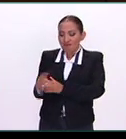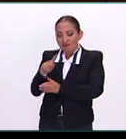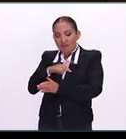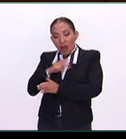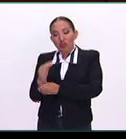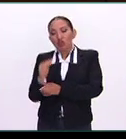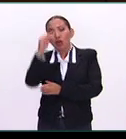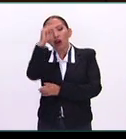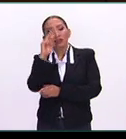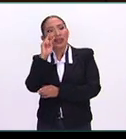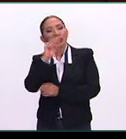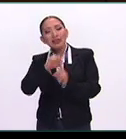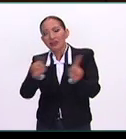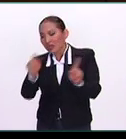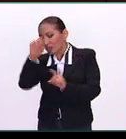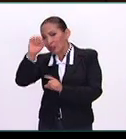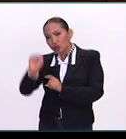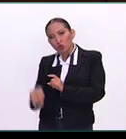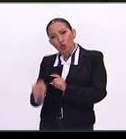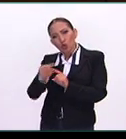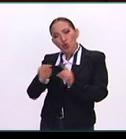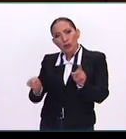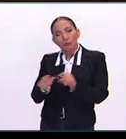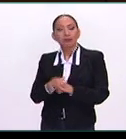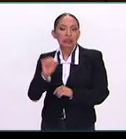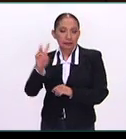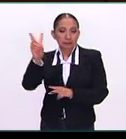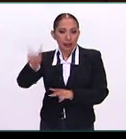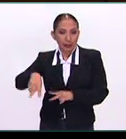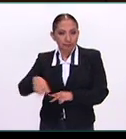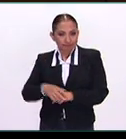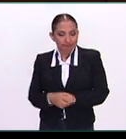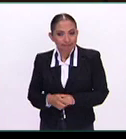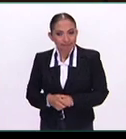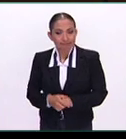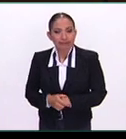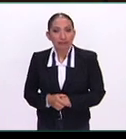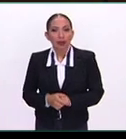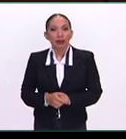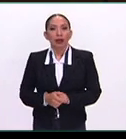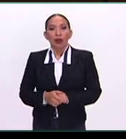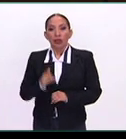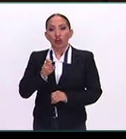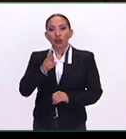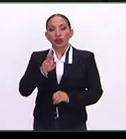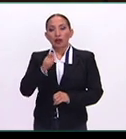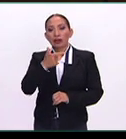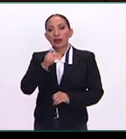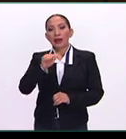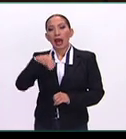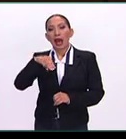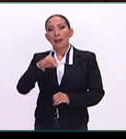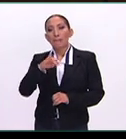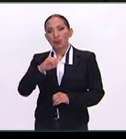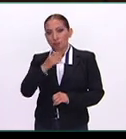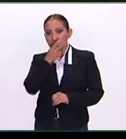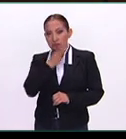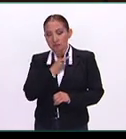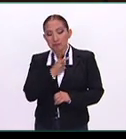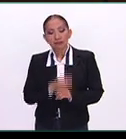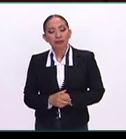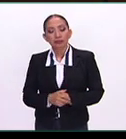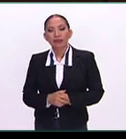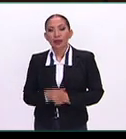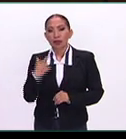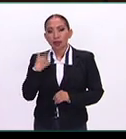del norte, que es muy distinto, por ejemplo, al del sur. Es totalmente verdad. El doctor Gamio me decía,